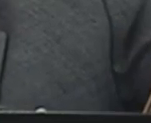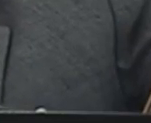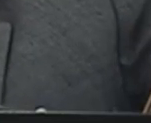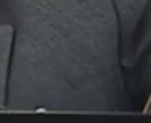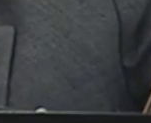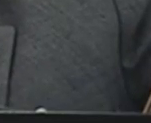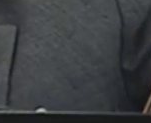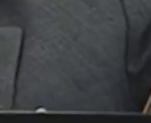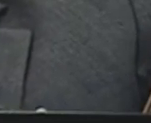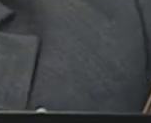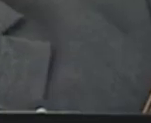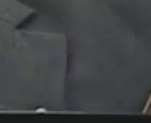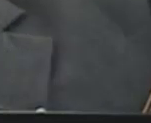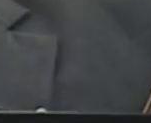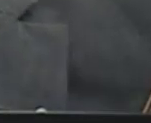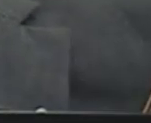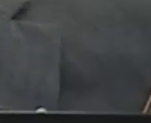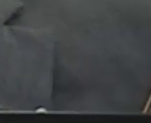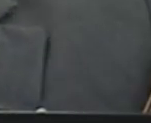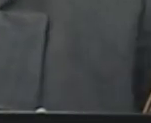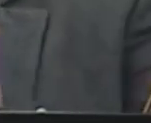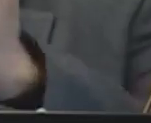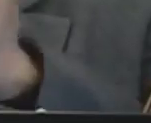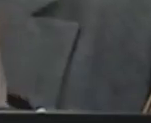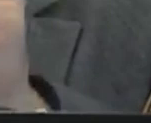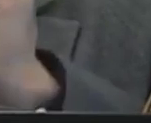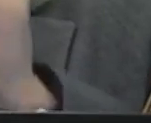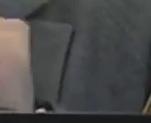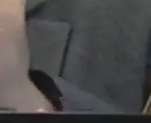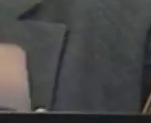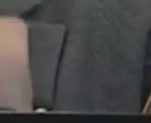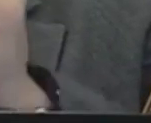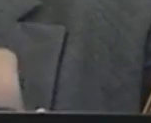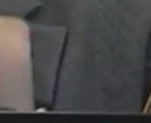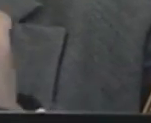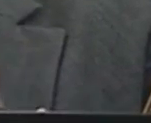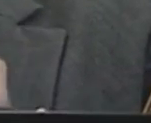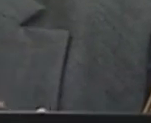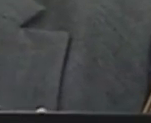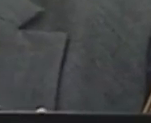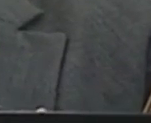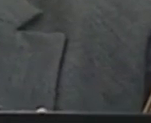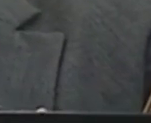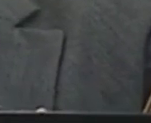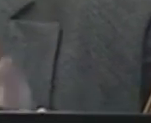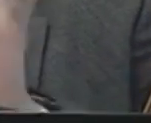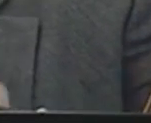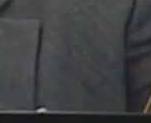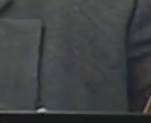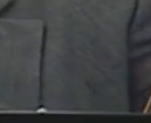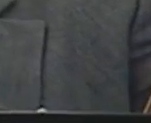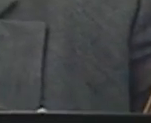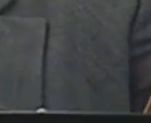consuman a partir de la entrada en vigencia de esta ley. Eso es lo que se está aprobando en este momento.